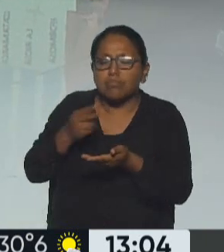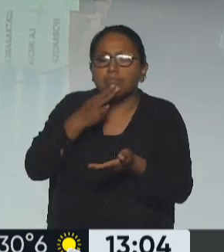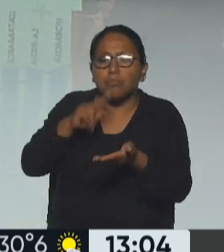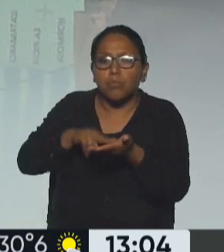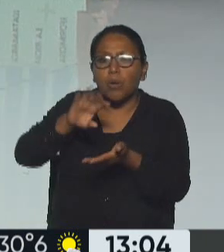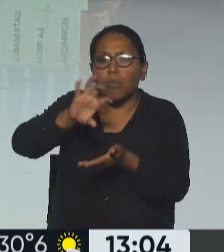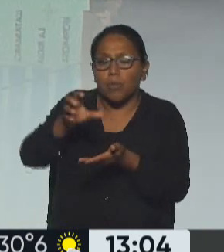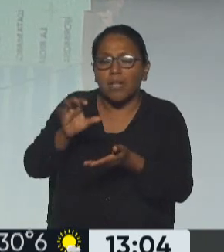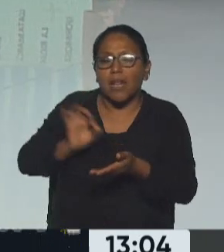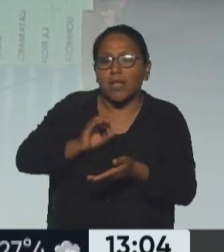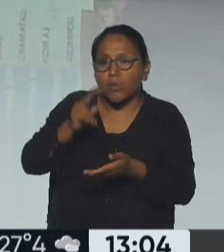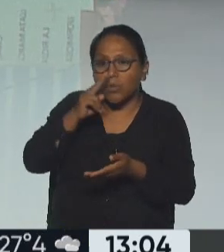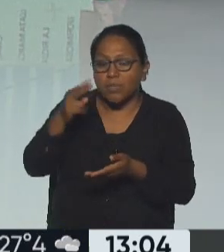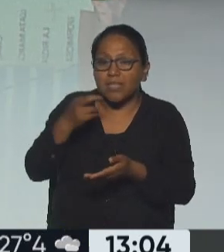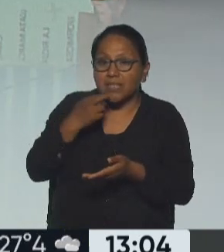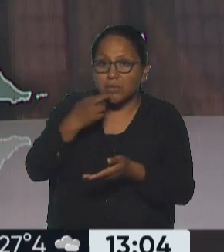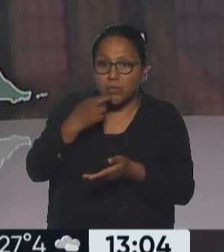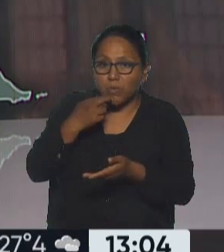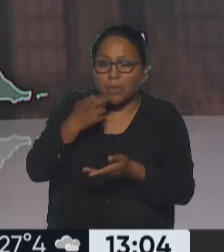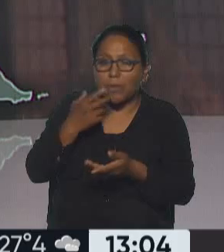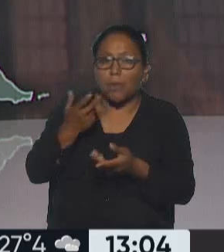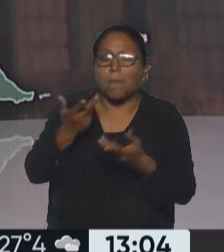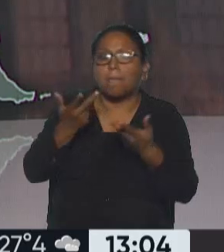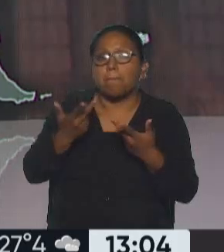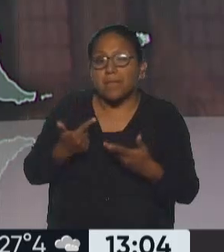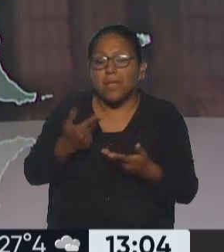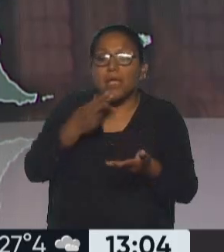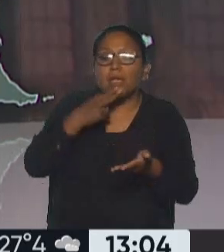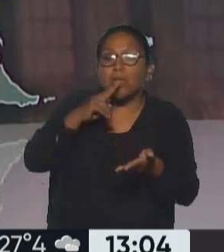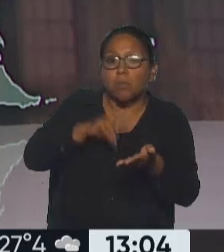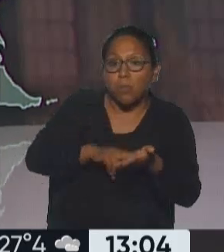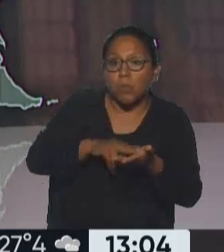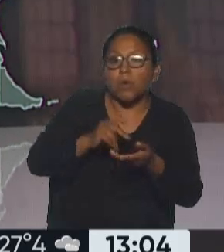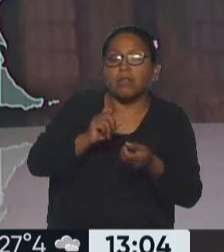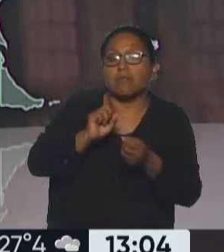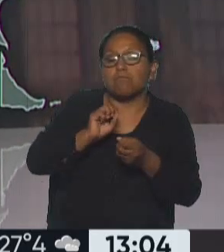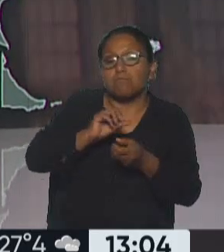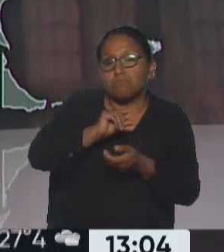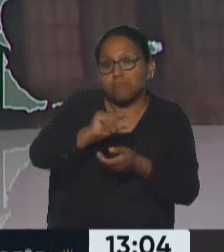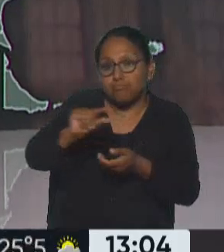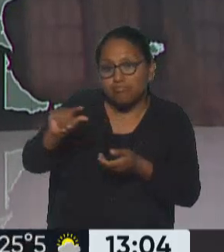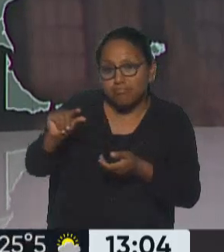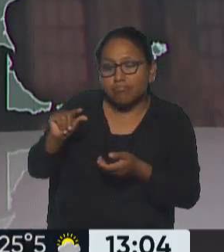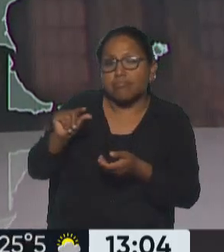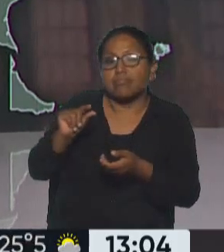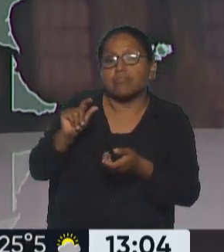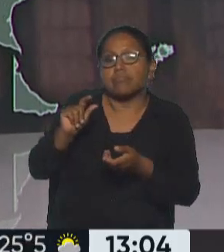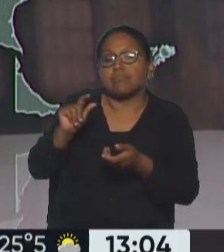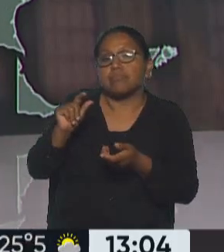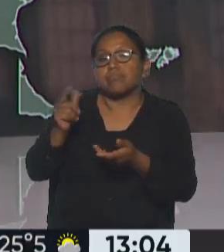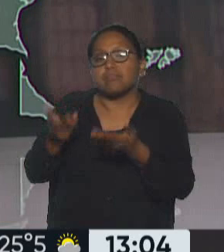al año 2019 es decir Cuánto pesan los ingresos que se le da a cada Distrito sobre